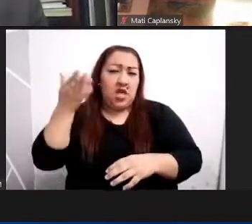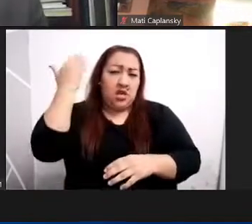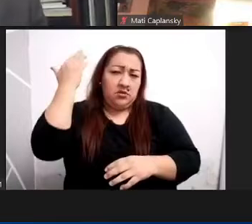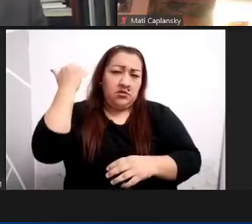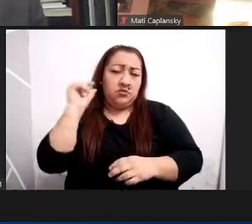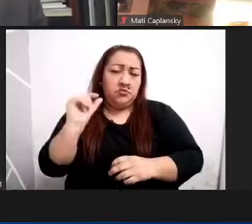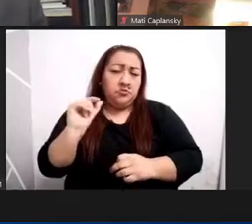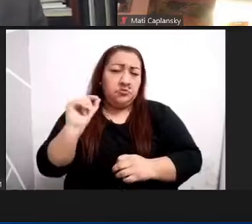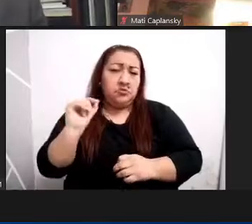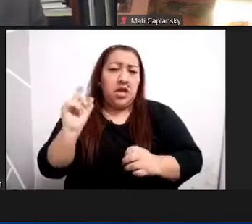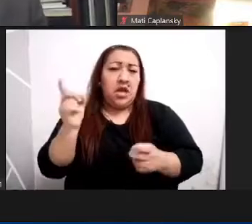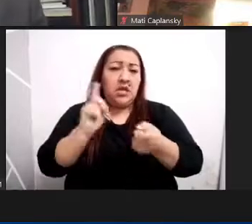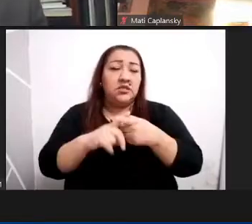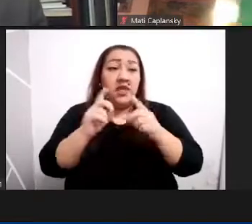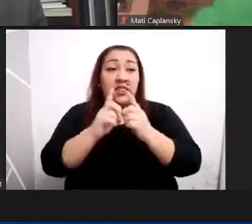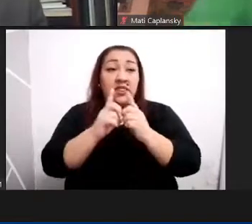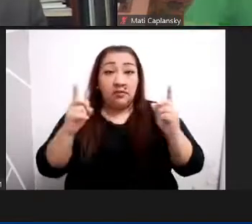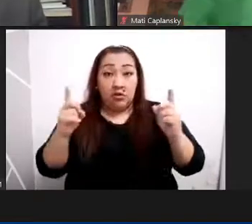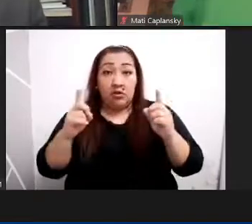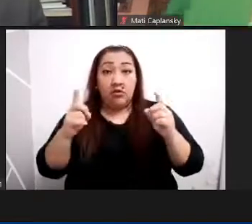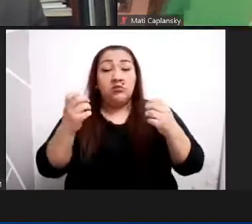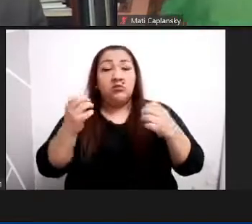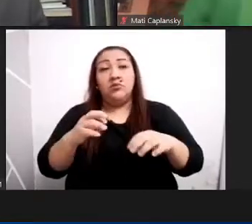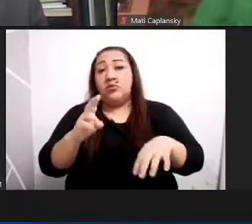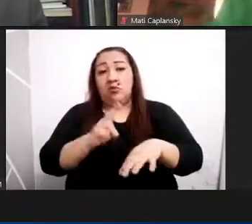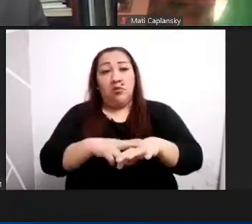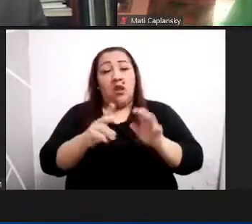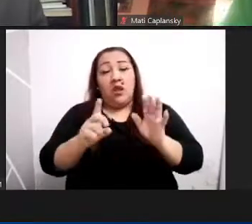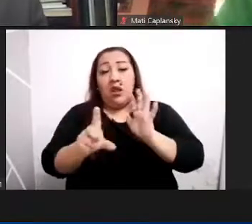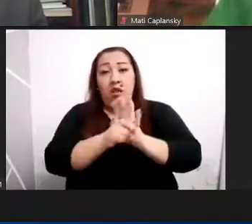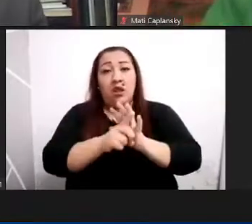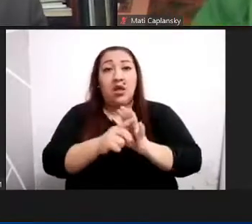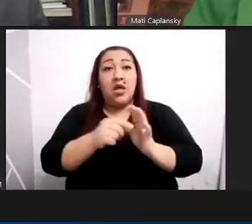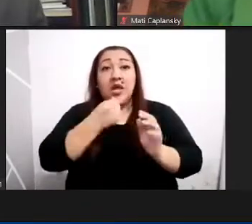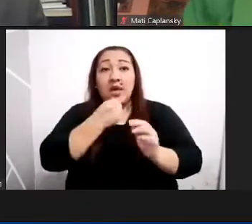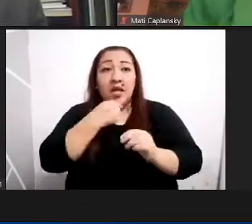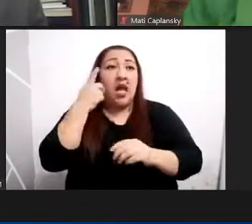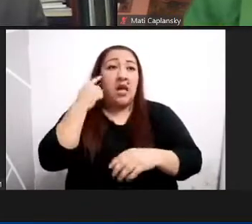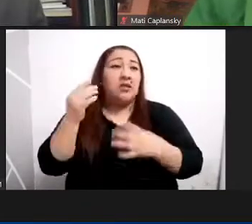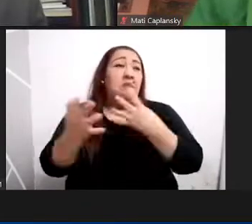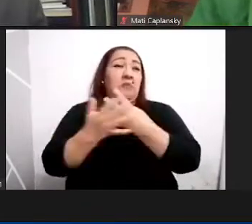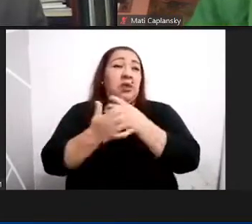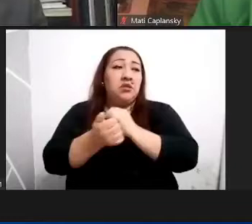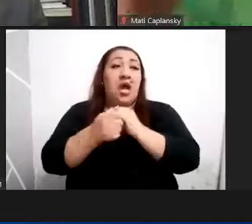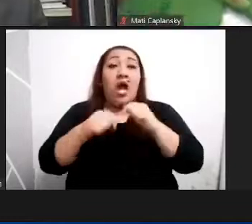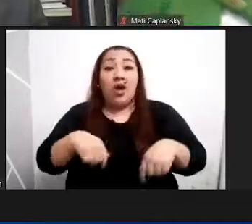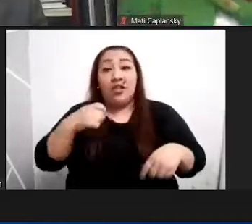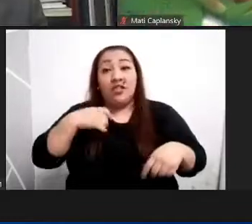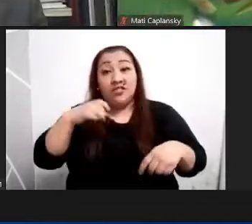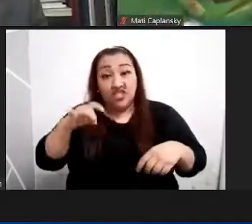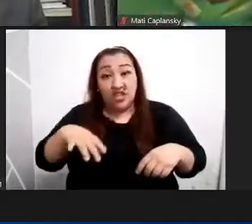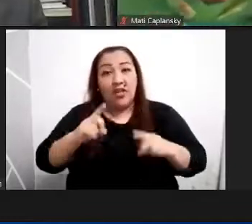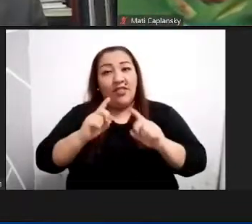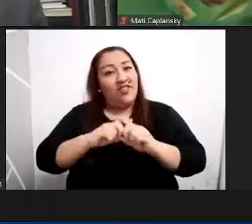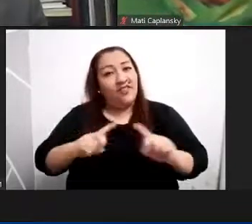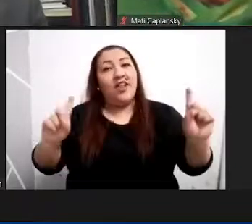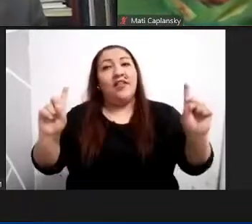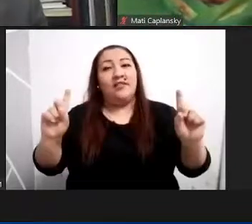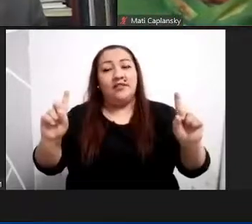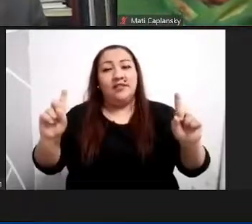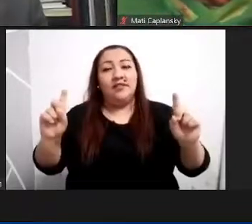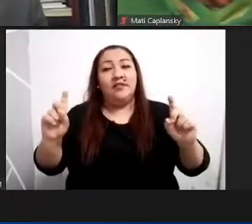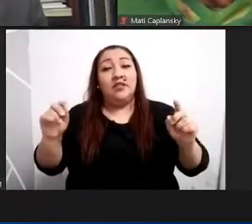divorcio era ilegal, la homosexualidad era penalizado, y bueno, ahora Chile es otra cosa, ¿no? Y nosotros